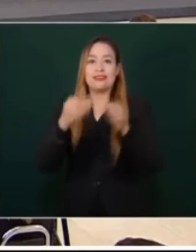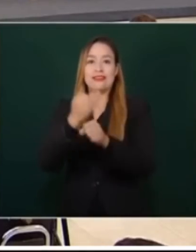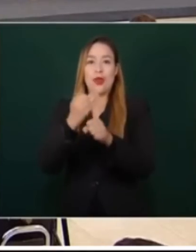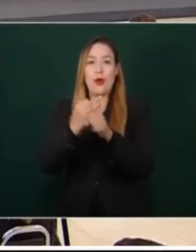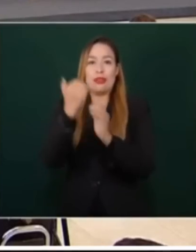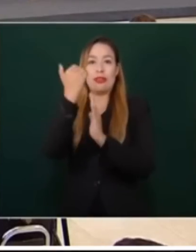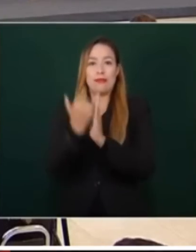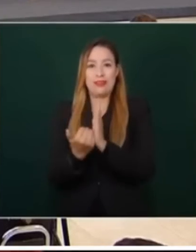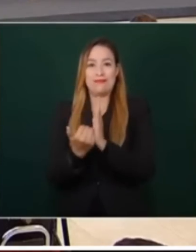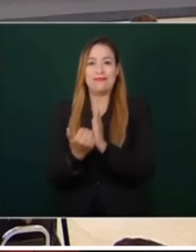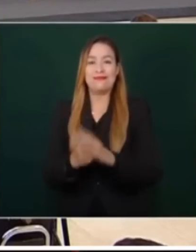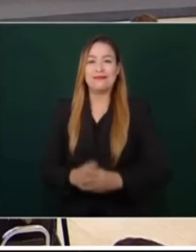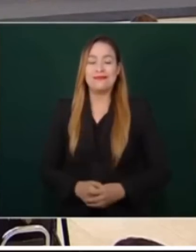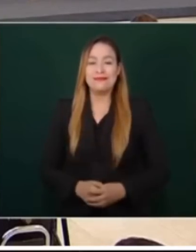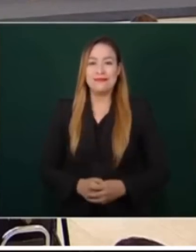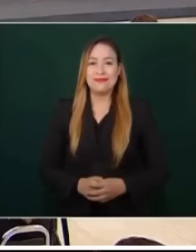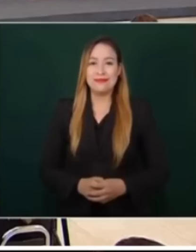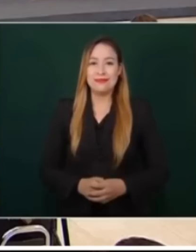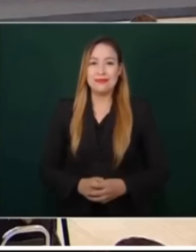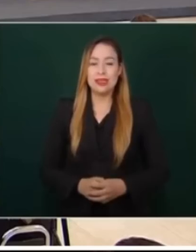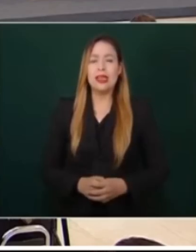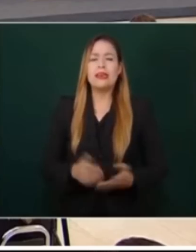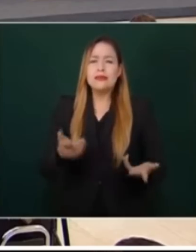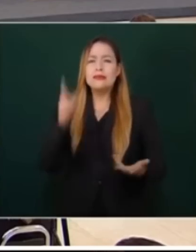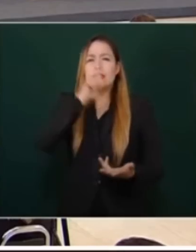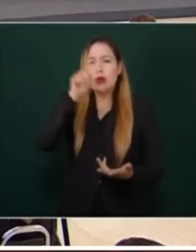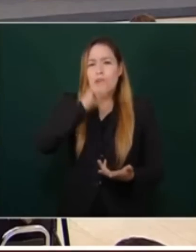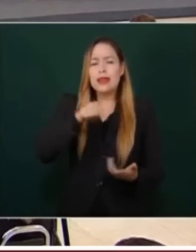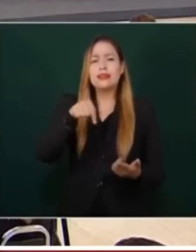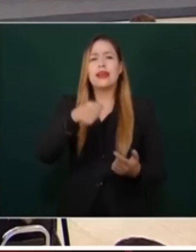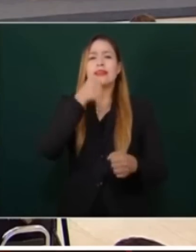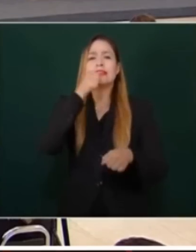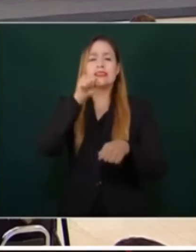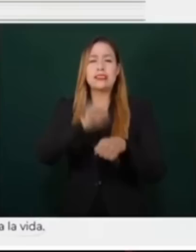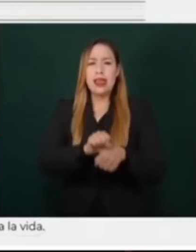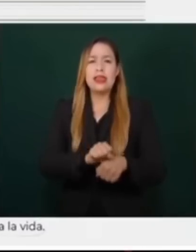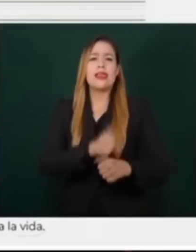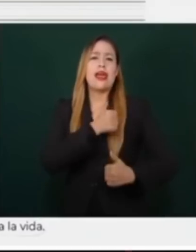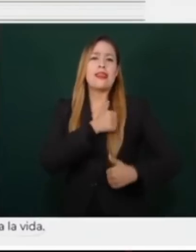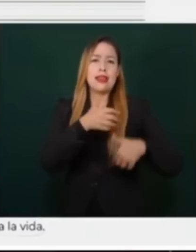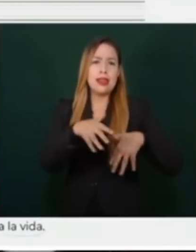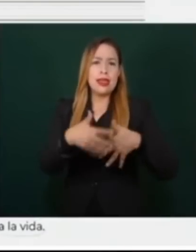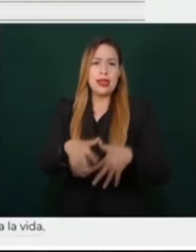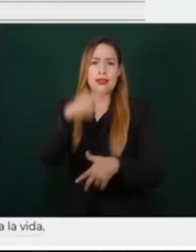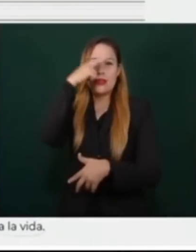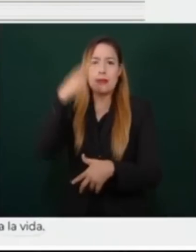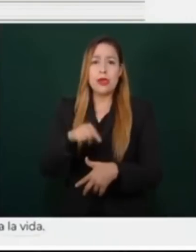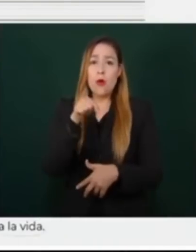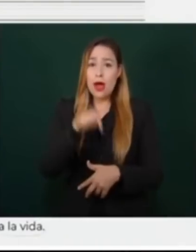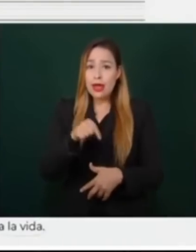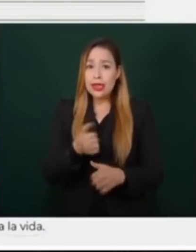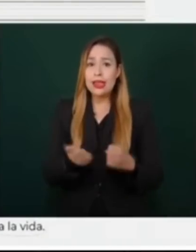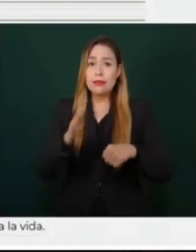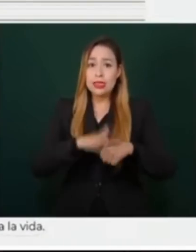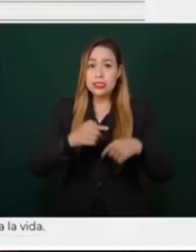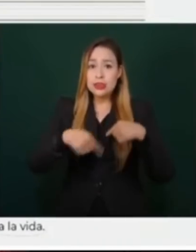recomendaciones, también a la Secretaría del Ejército Mexicano, en esta administración se han